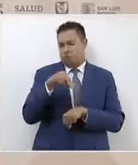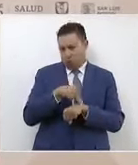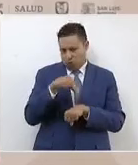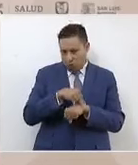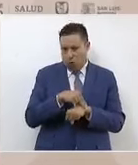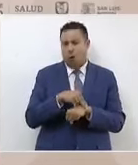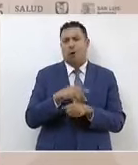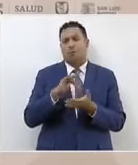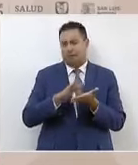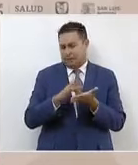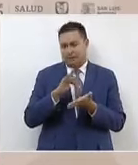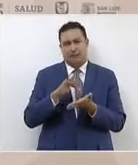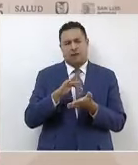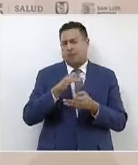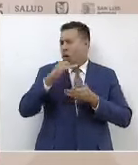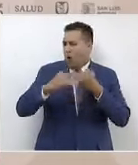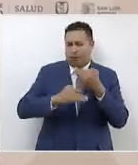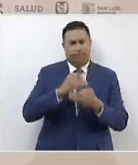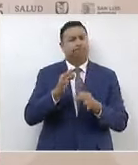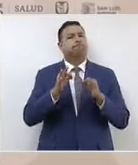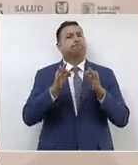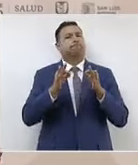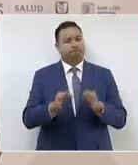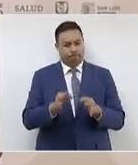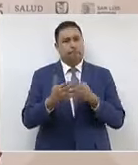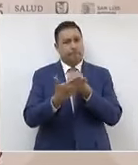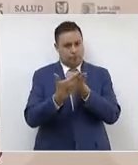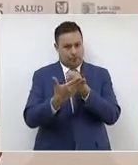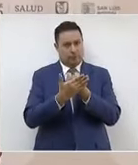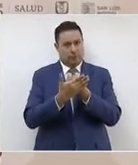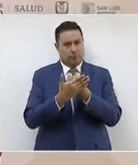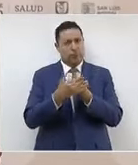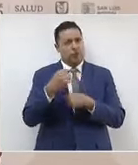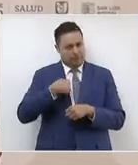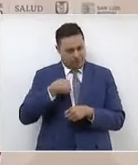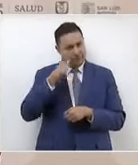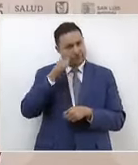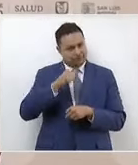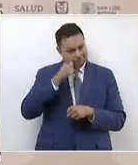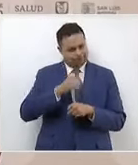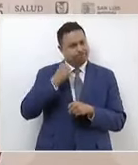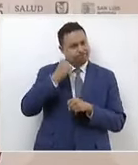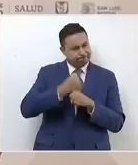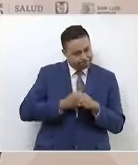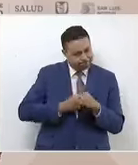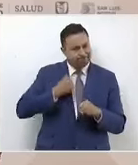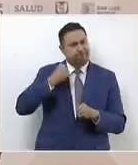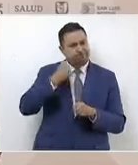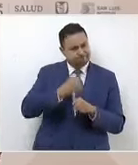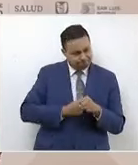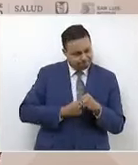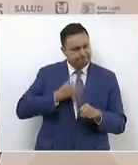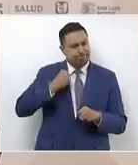con medicamentos, con todos los servicios. Yo soy perseverante, soy